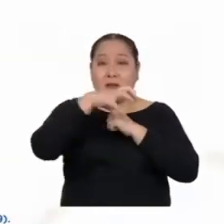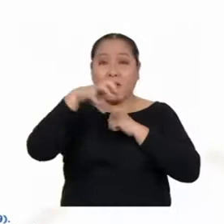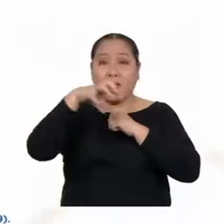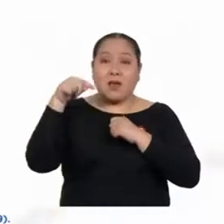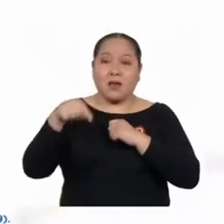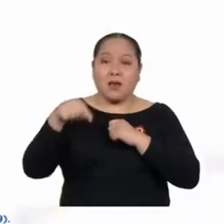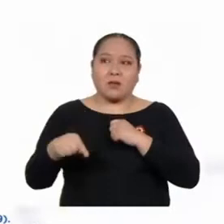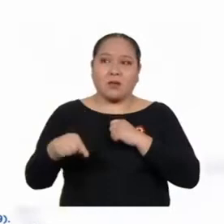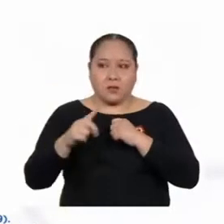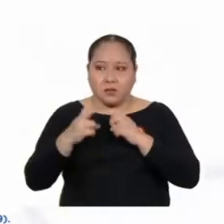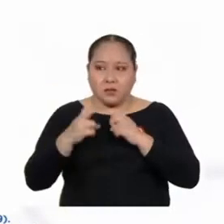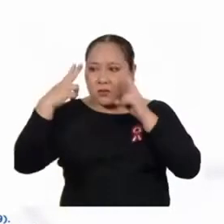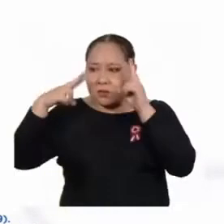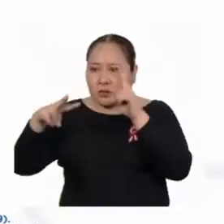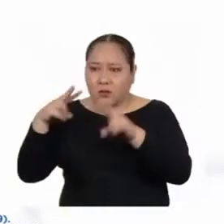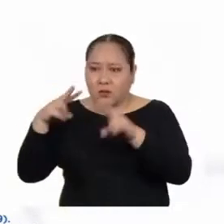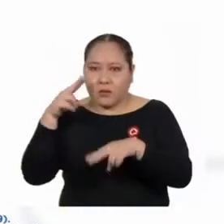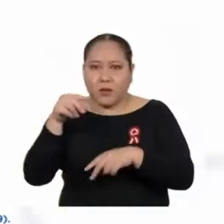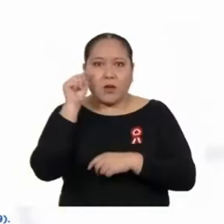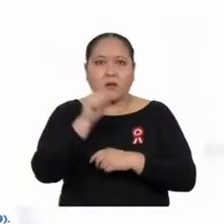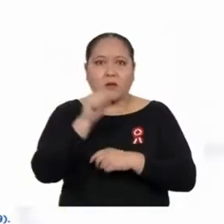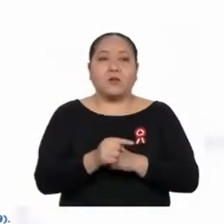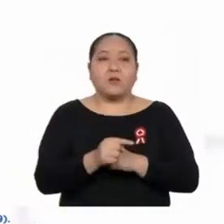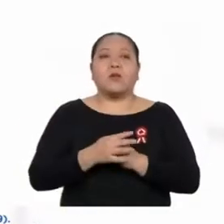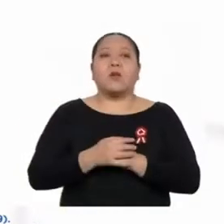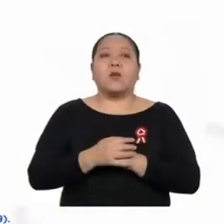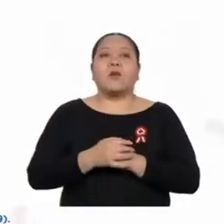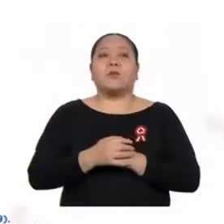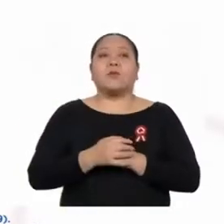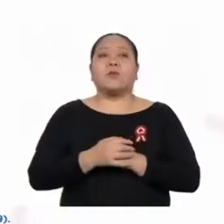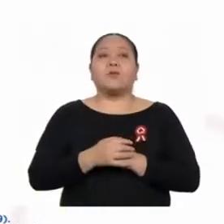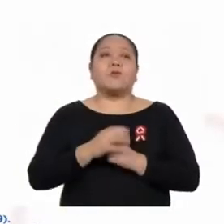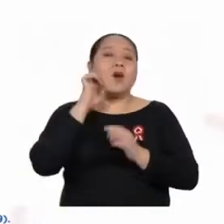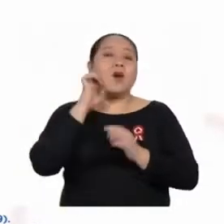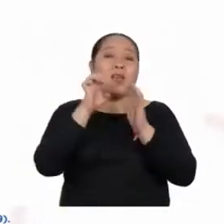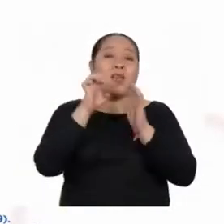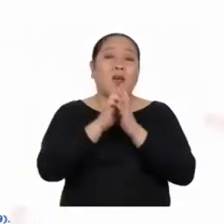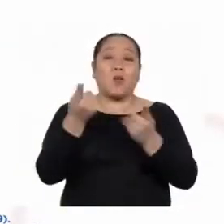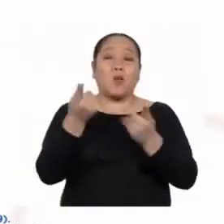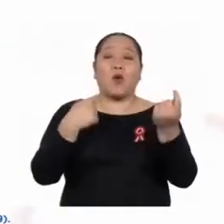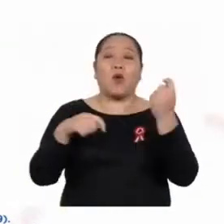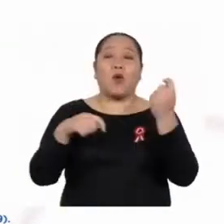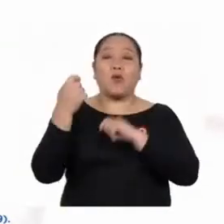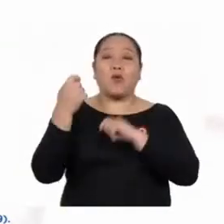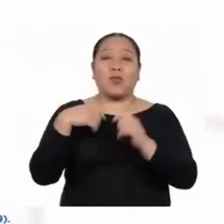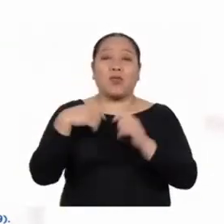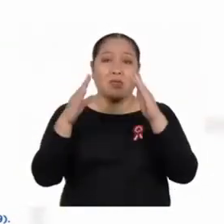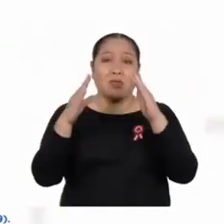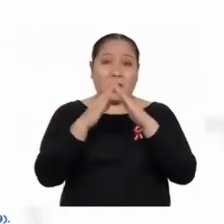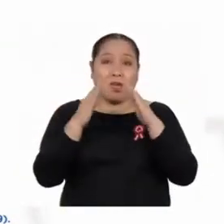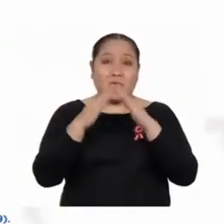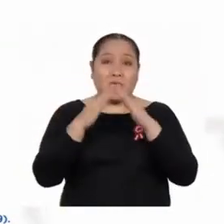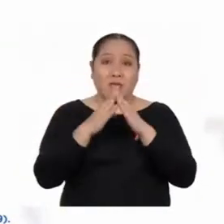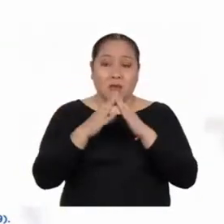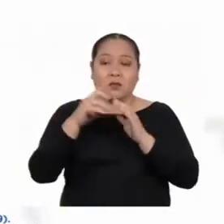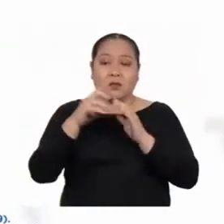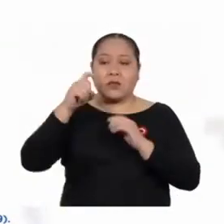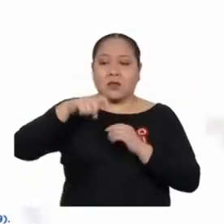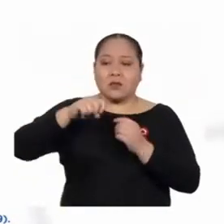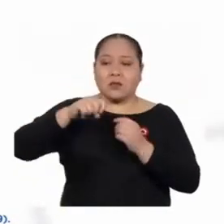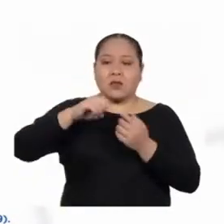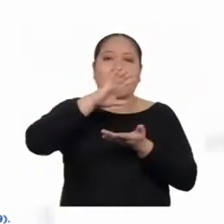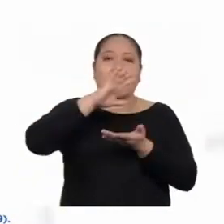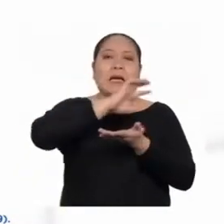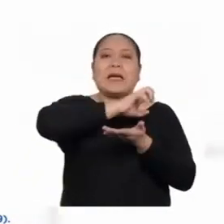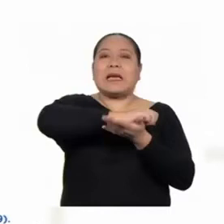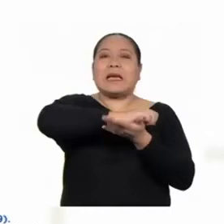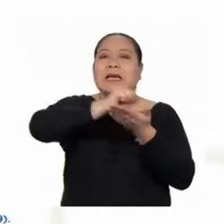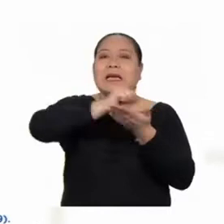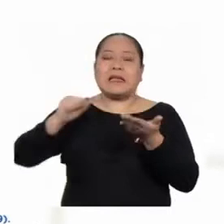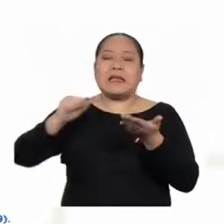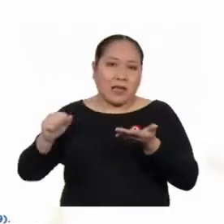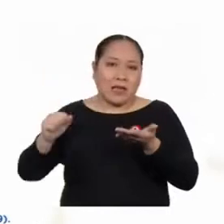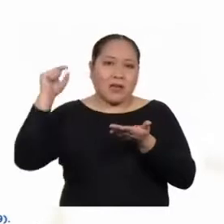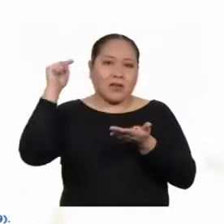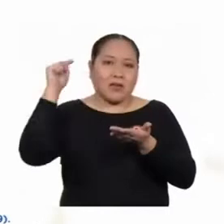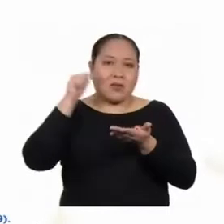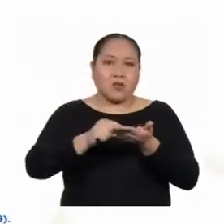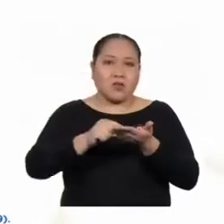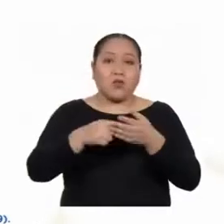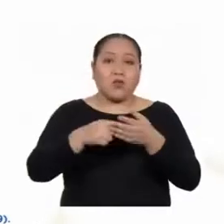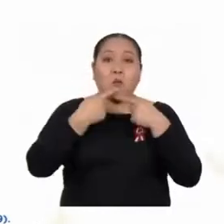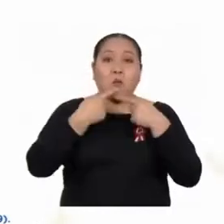Esto ha generado que, por ejemplo, tiendas por departamento tengan que retirar sus anuncios por transmitir en